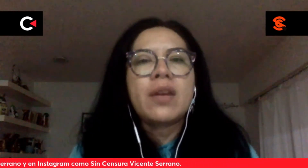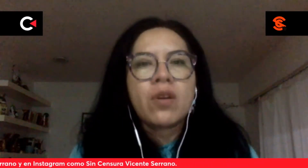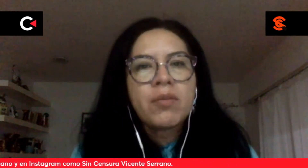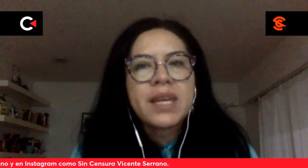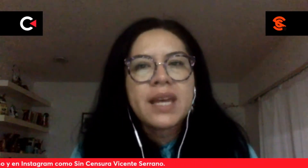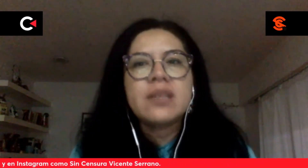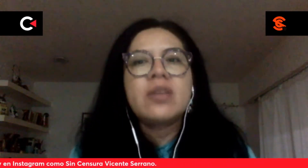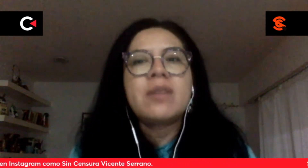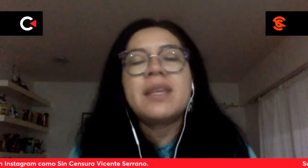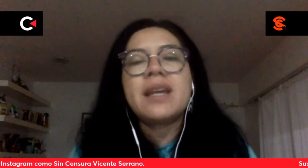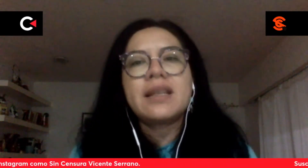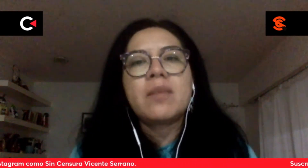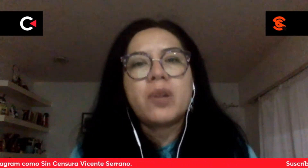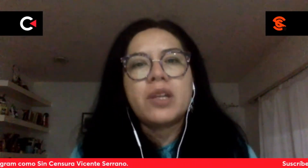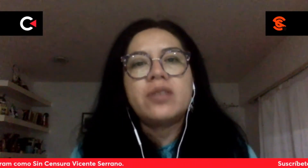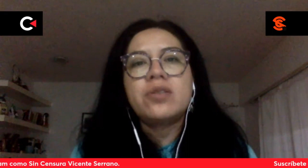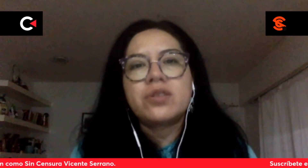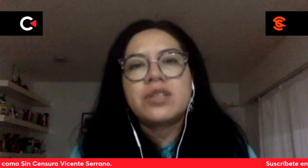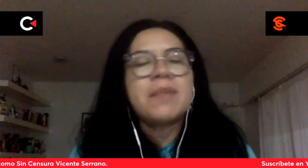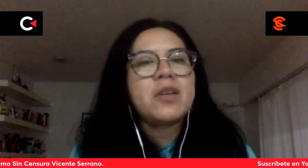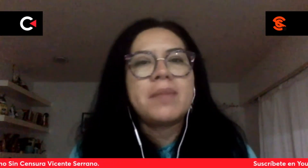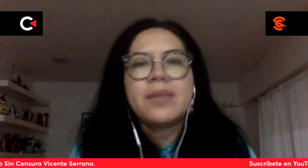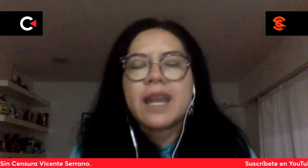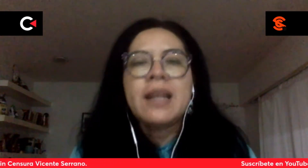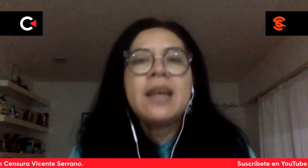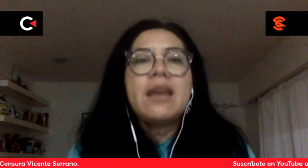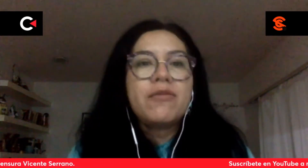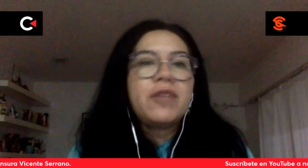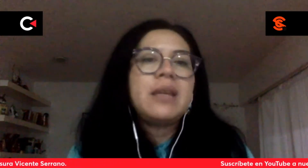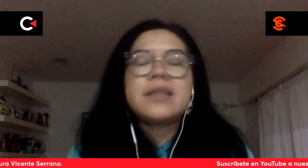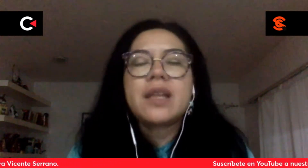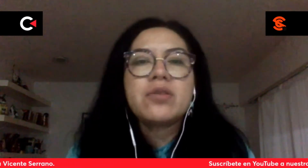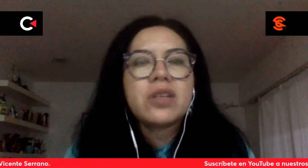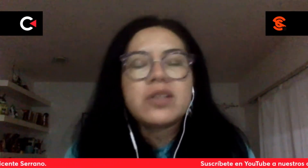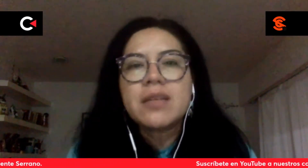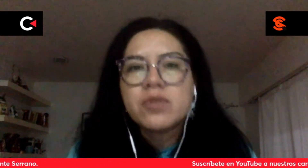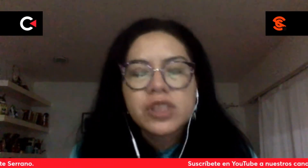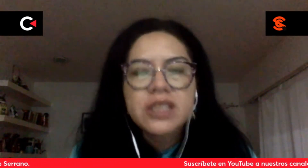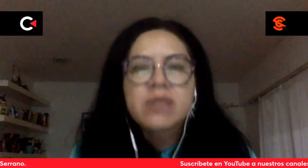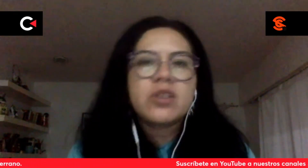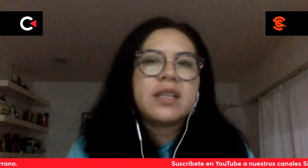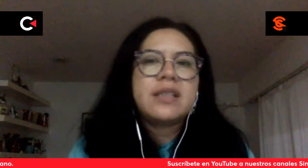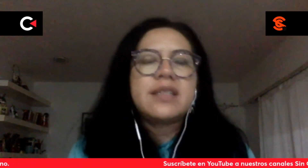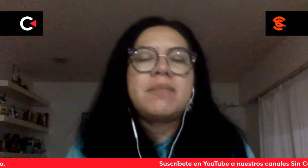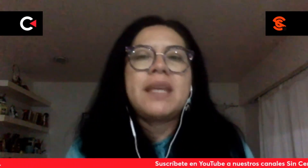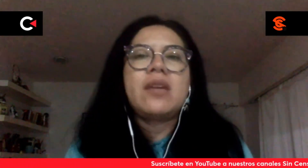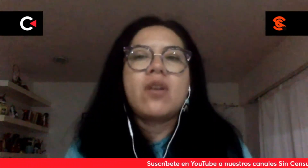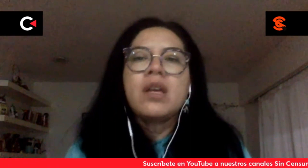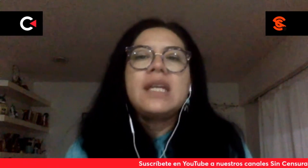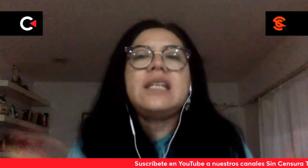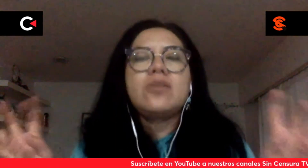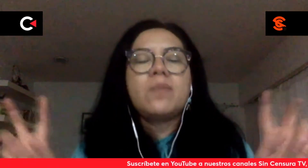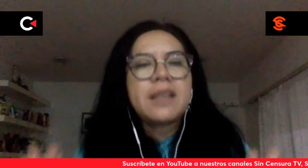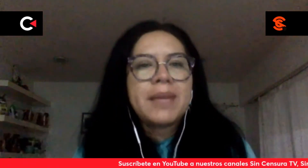solo económica, sino también de carácter político, social, medioambiental. En fin, Estados Unidos tiene muchísimos intereses en